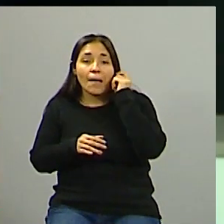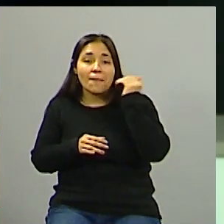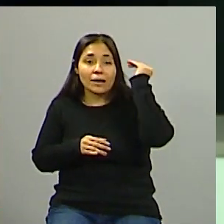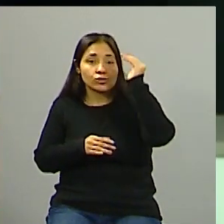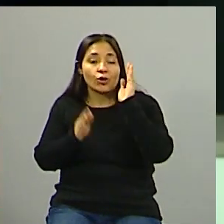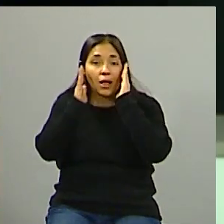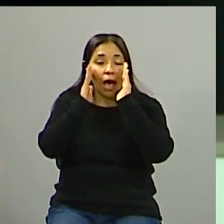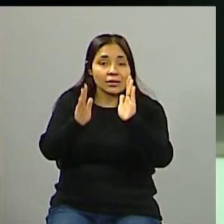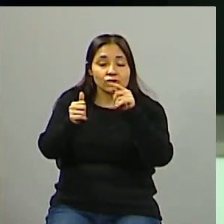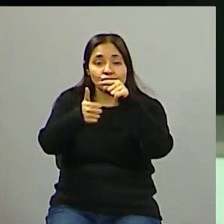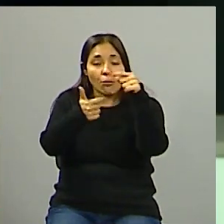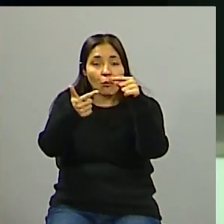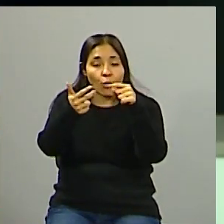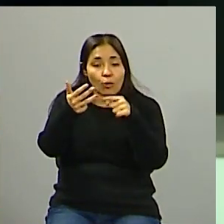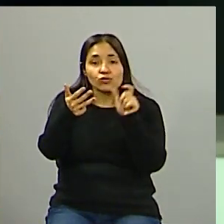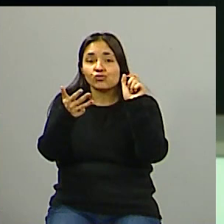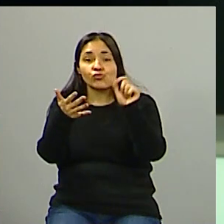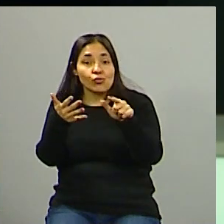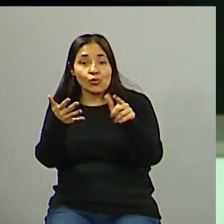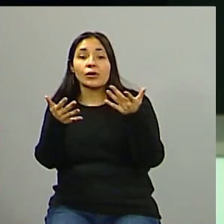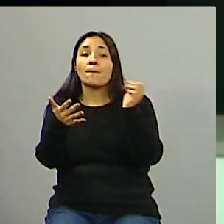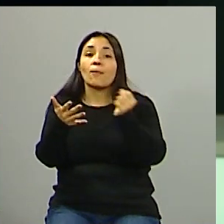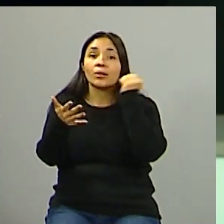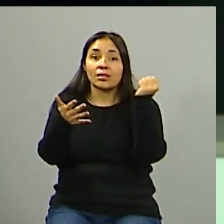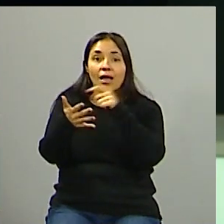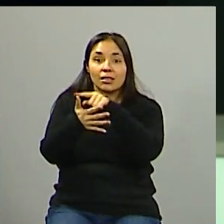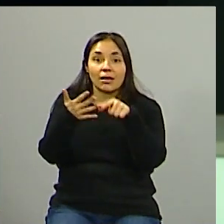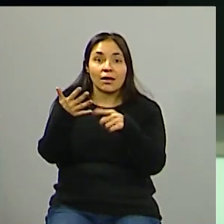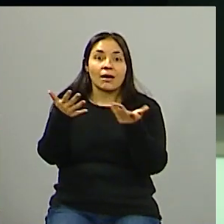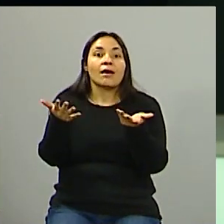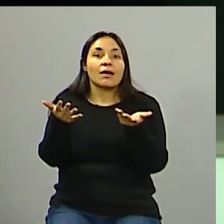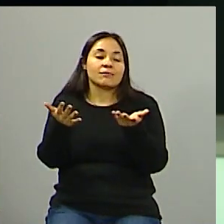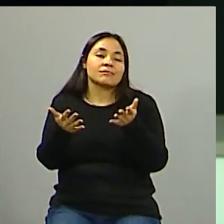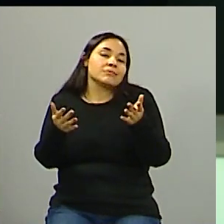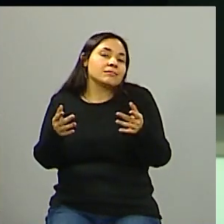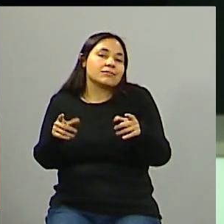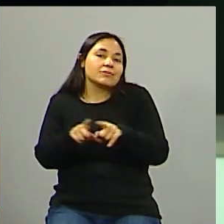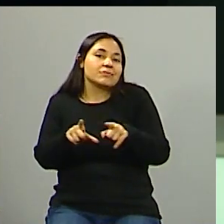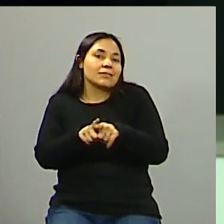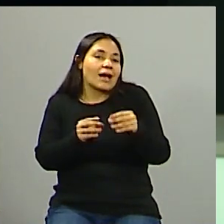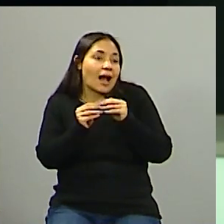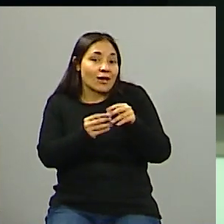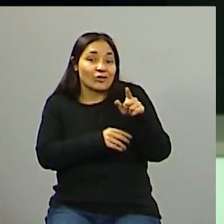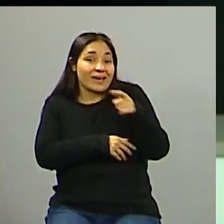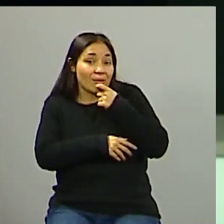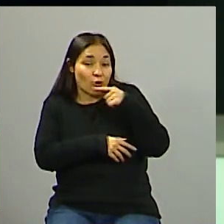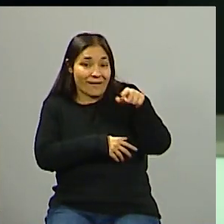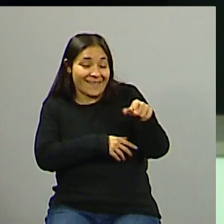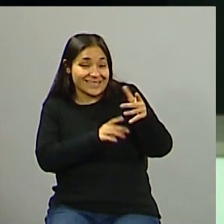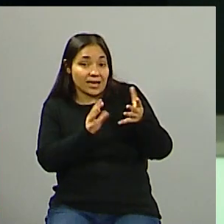mayores, que tienen las personas mayores, bueno, estos ejemplos lamentablemente, como el que estamos hablando, estos casos pueden